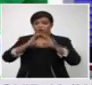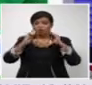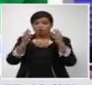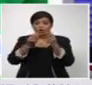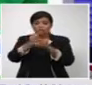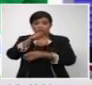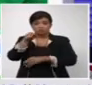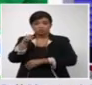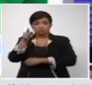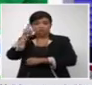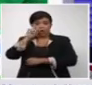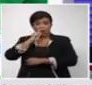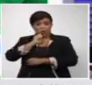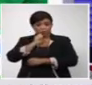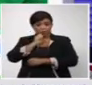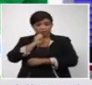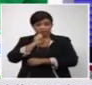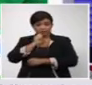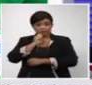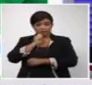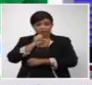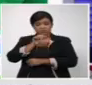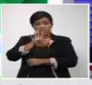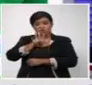Cuba, el